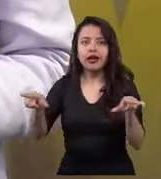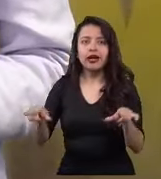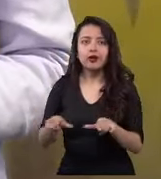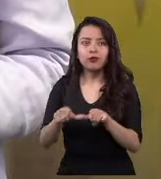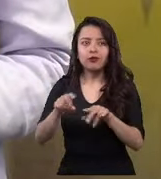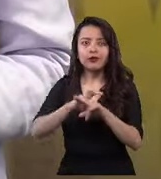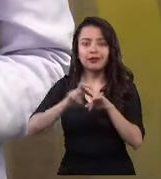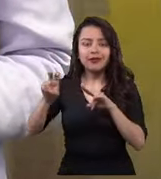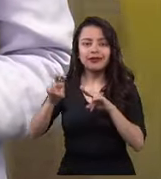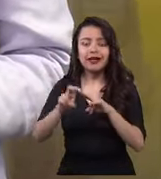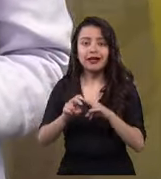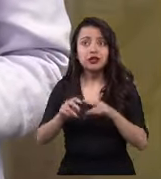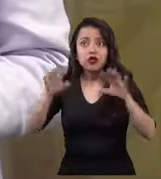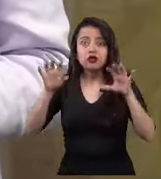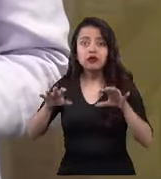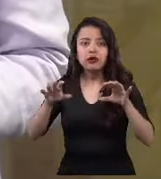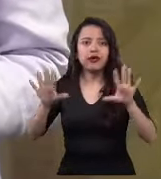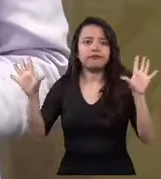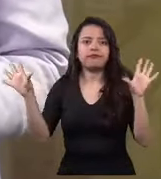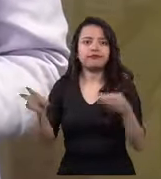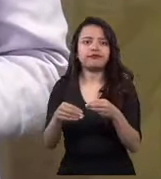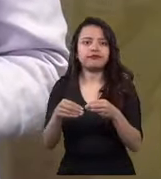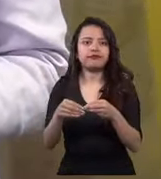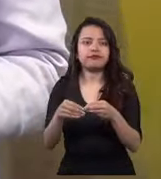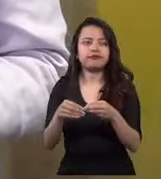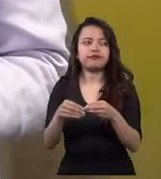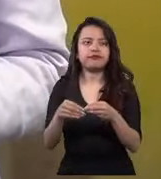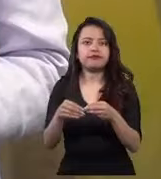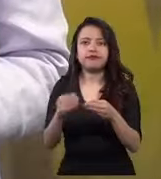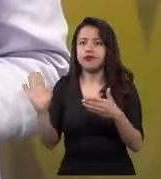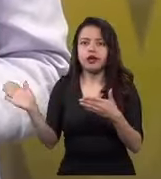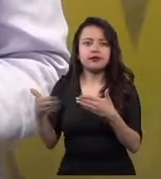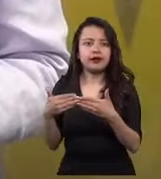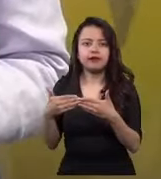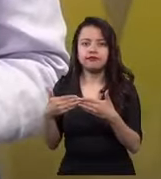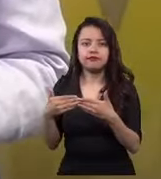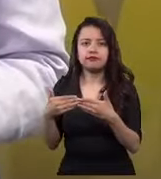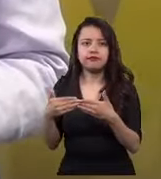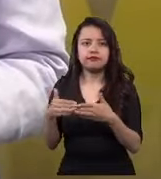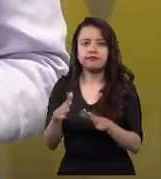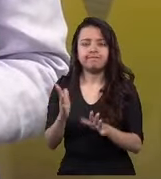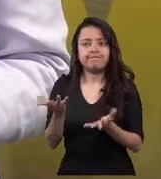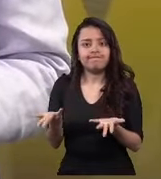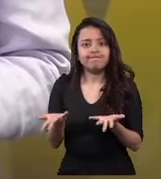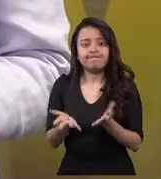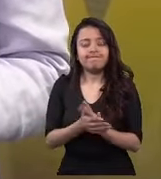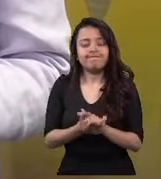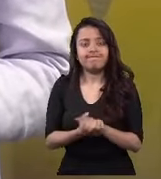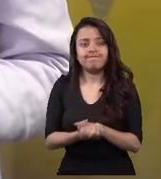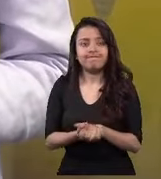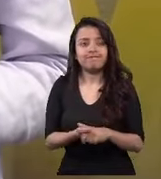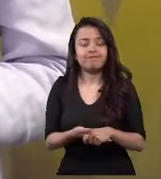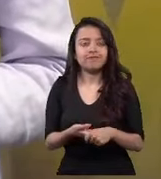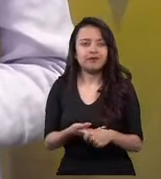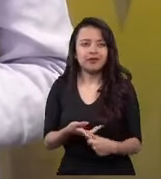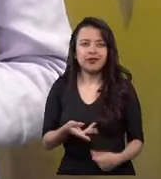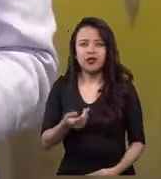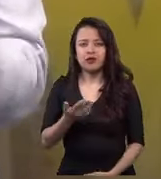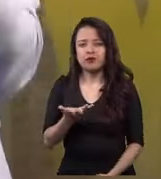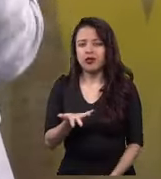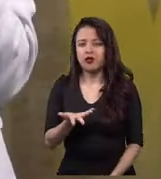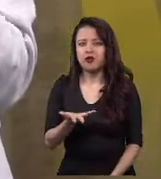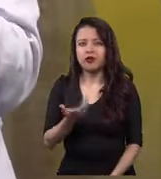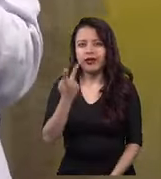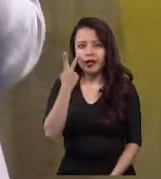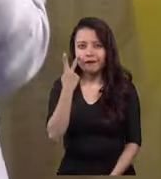pone grave. Entonces, por eso, de pronto Juan Diego se nos queda por allá, ¿no? Es un caos absoluto. Pero, Joana, yo quiero saber,